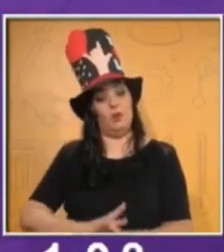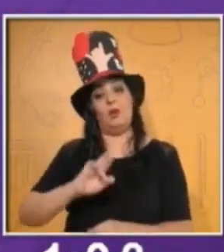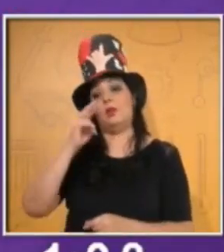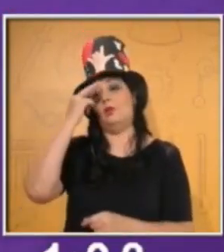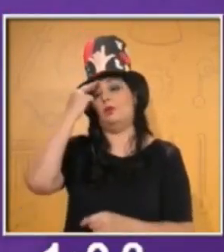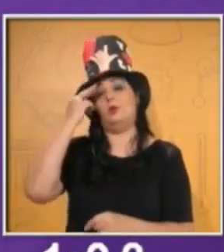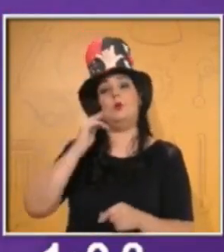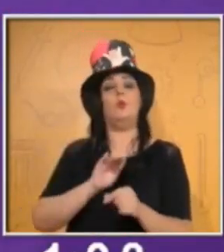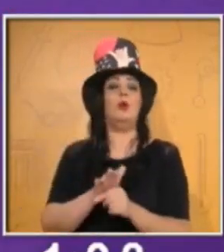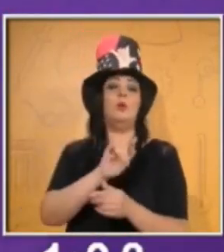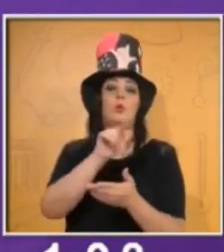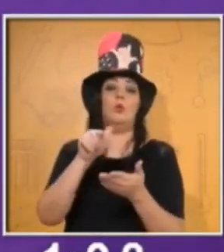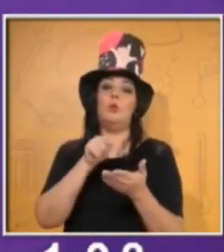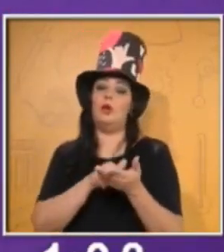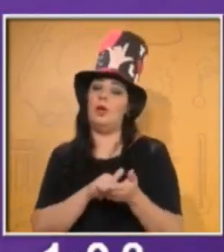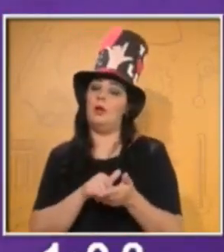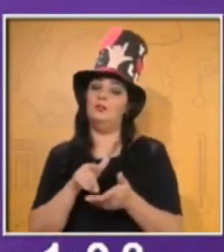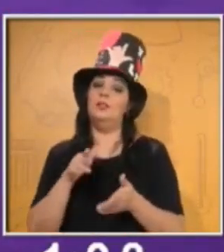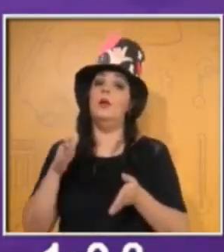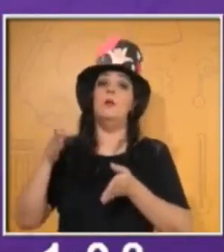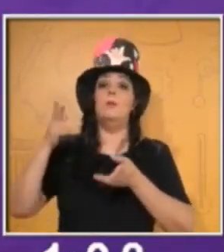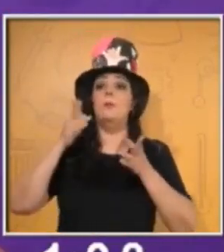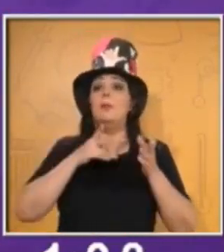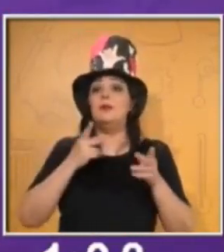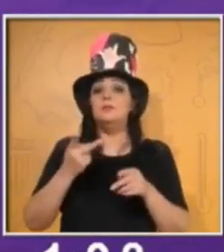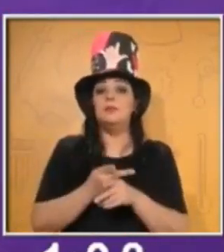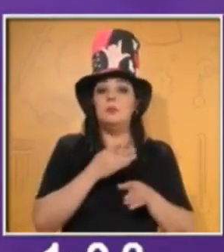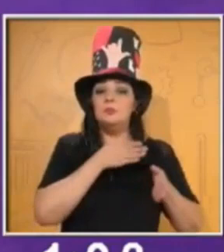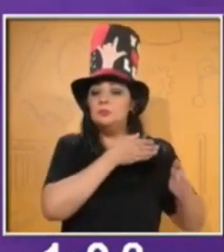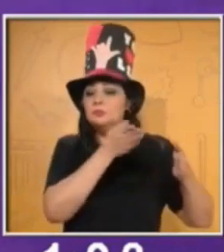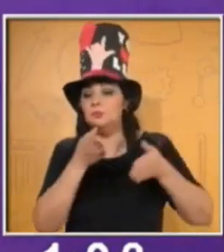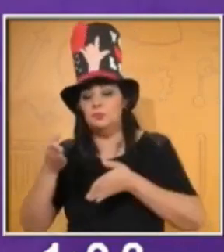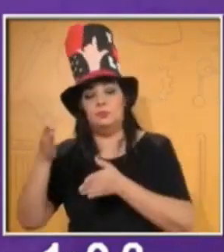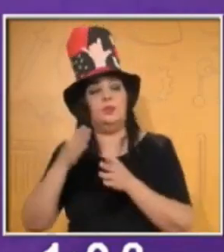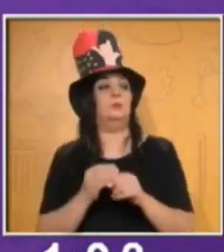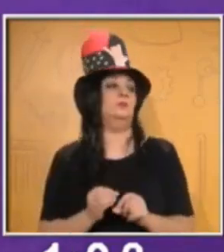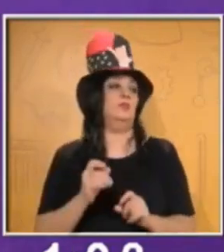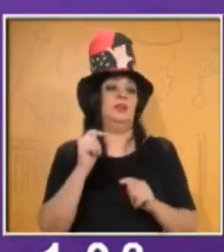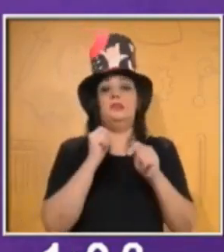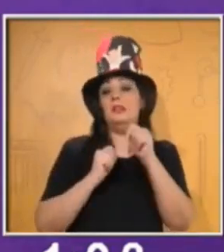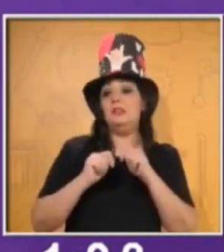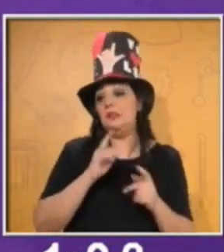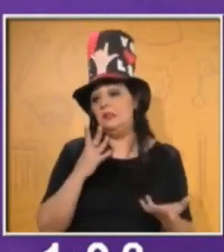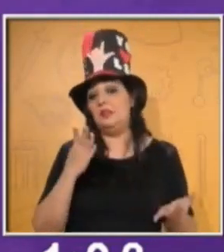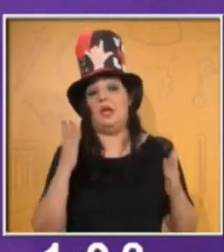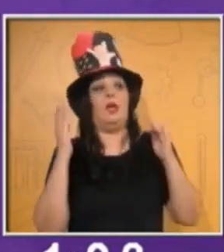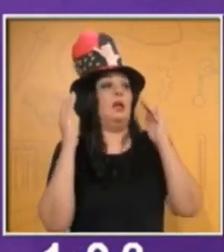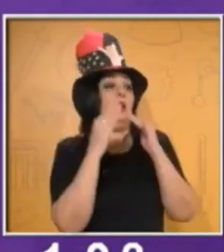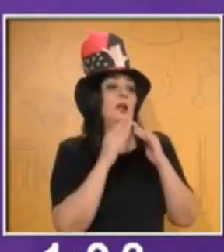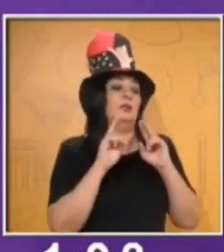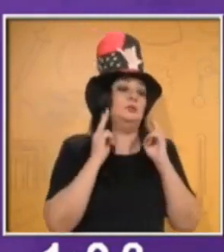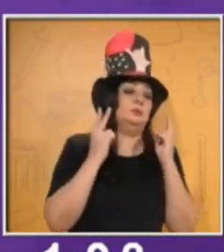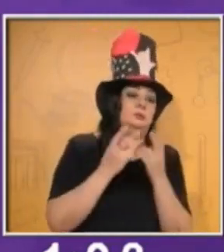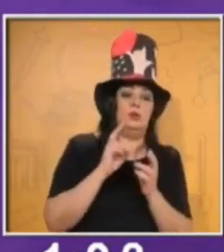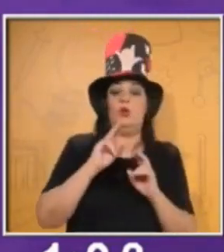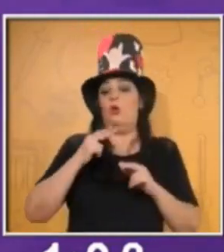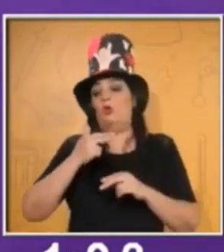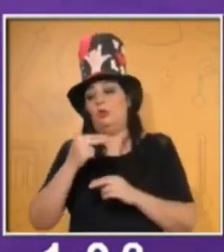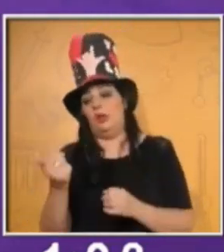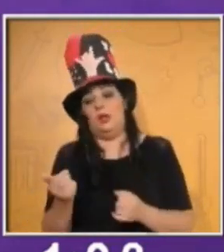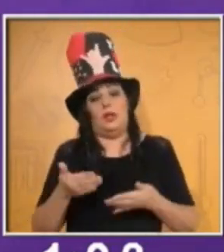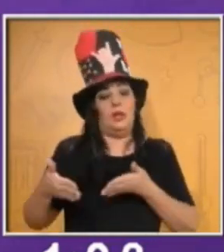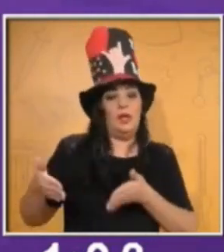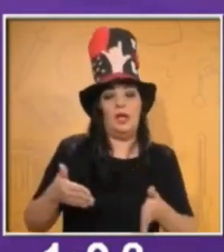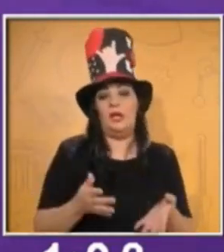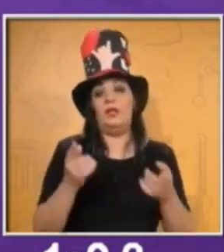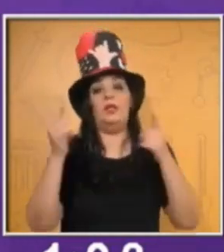lugares pasamos al momento de ir de nuestra casa a la escuela. Carnicería, tiendita, hoteles,